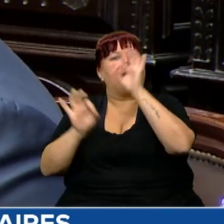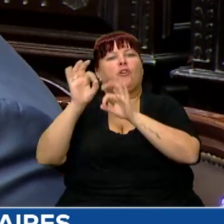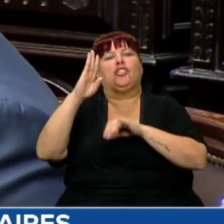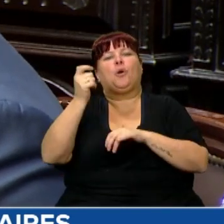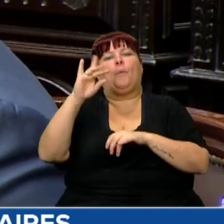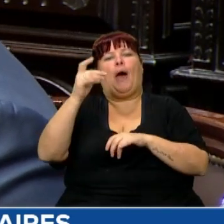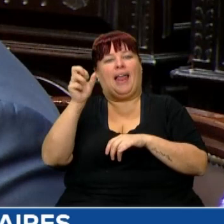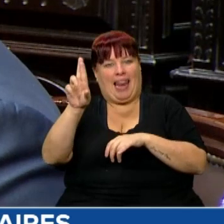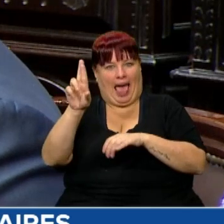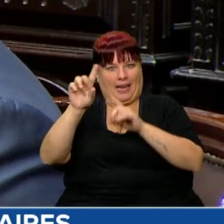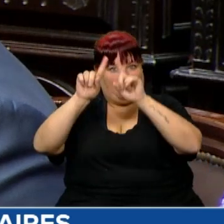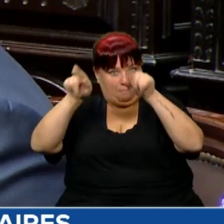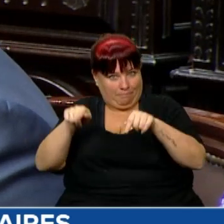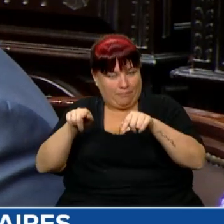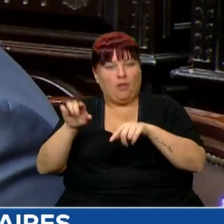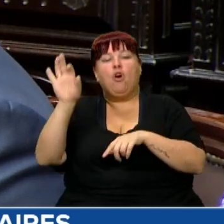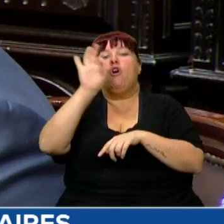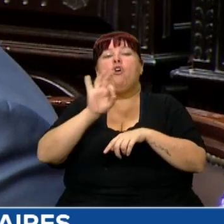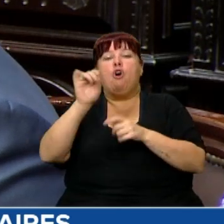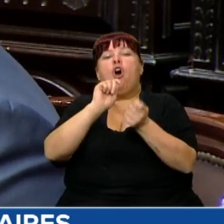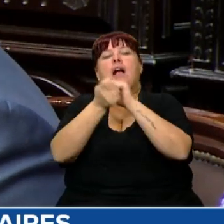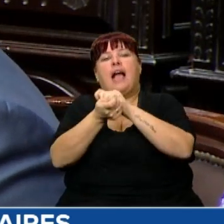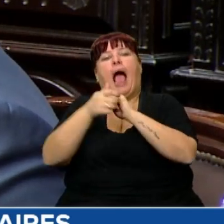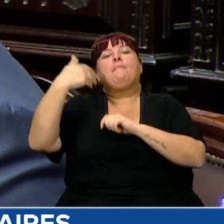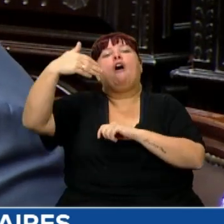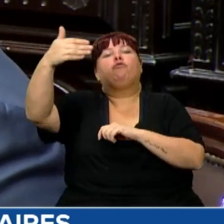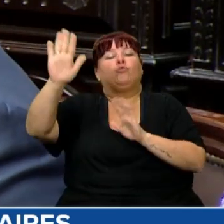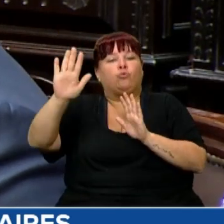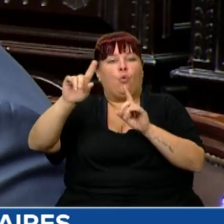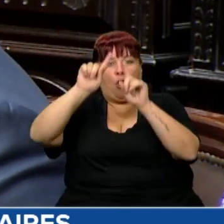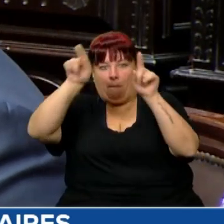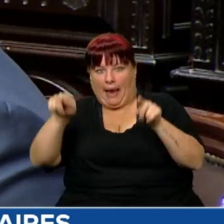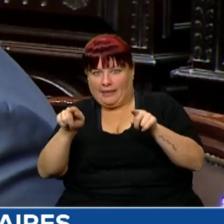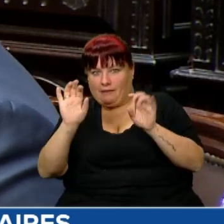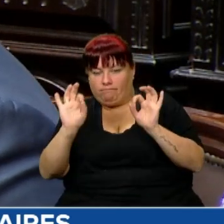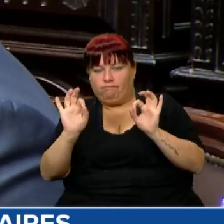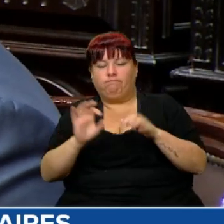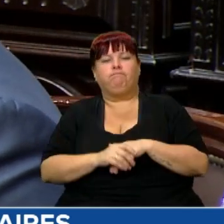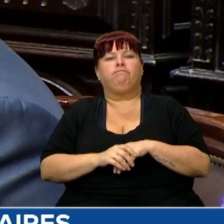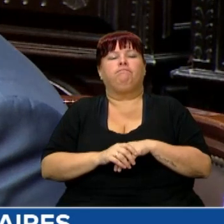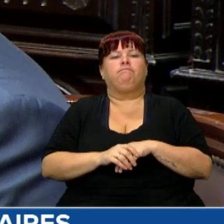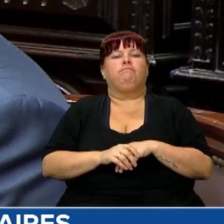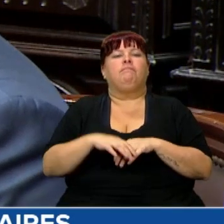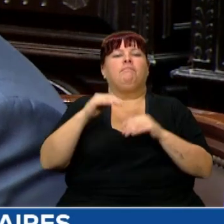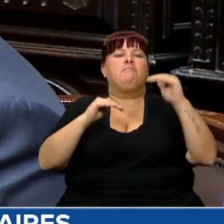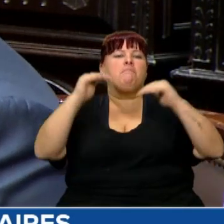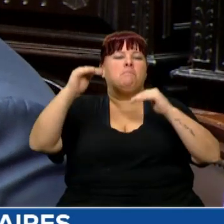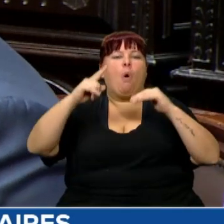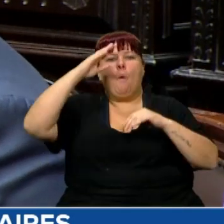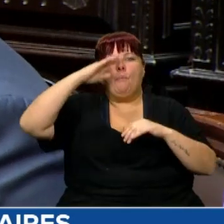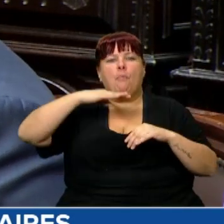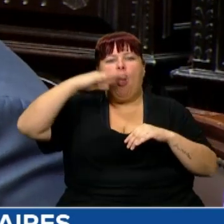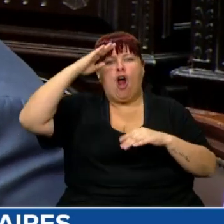Badlar, paréntesis, o la que la reemplace en el futuro, se cierra paréntesis, y se amortizará